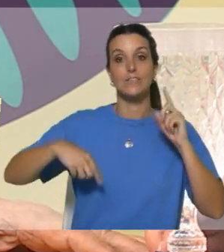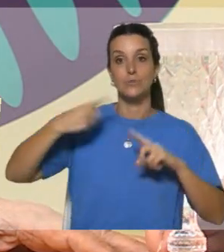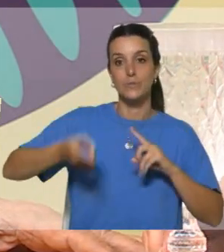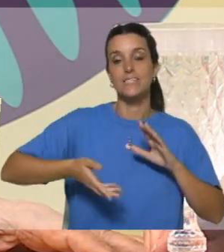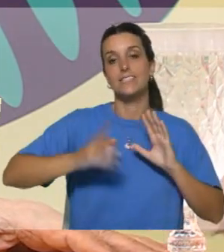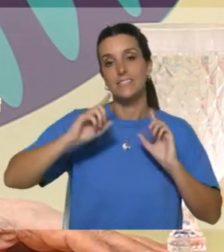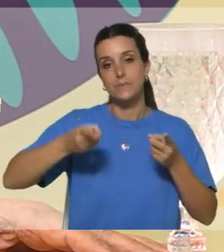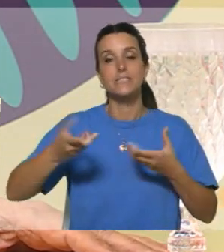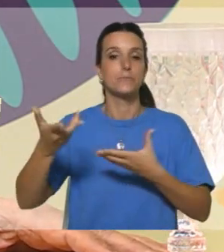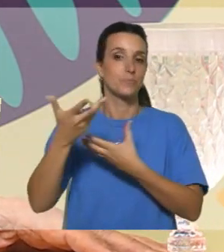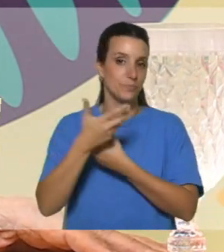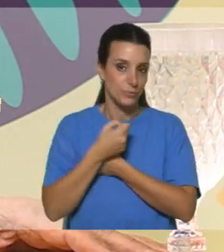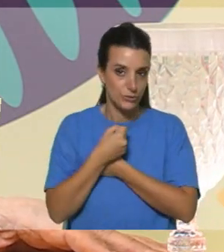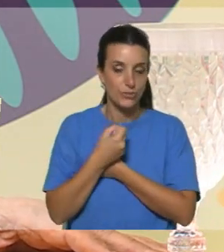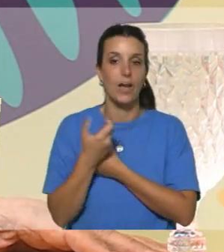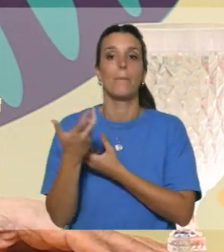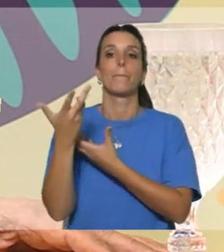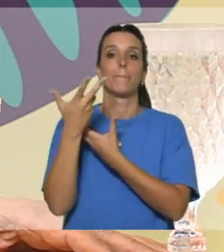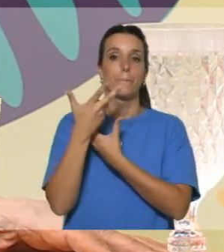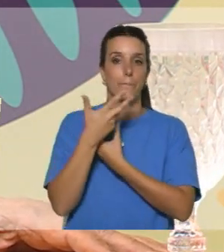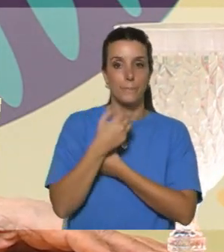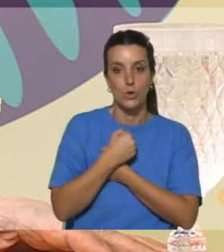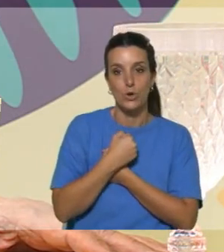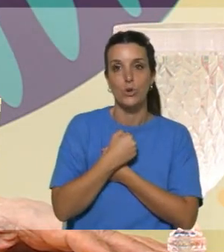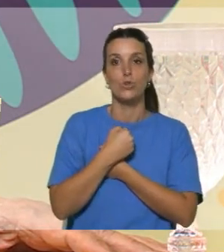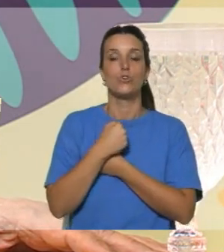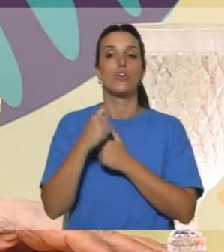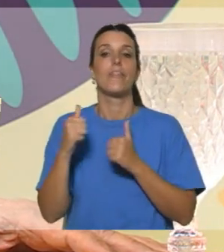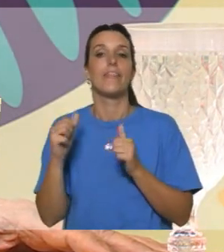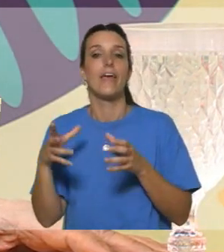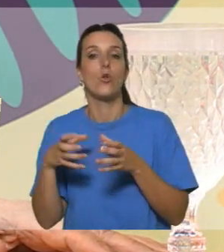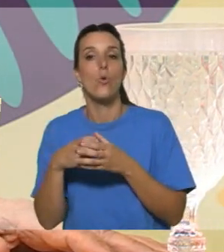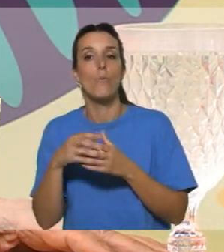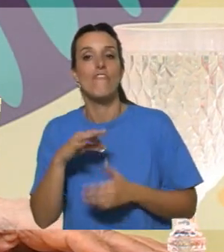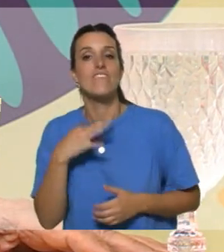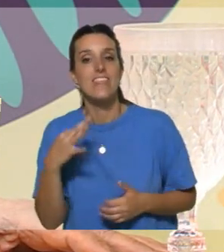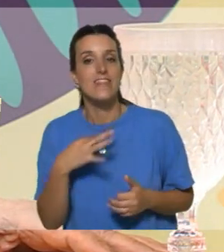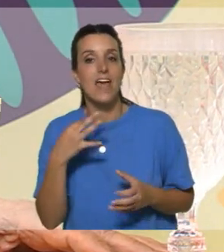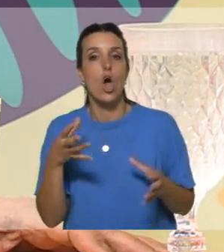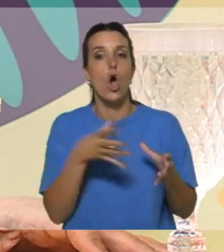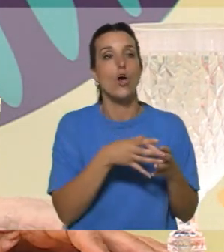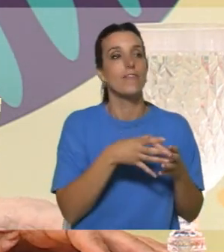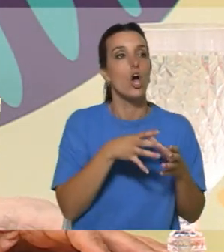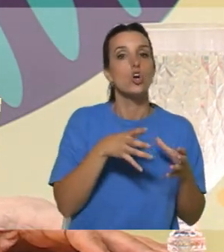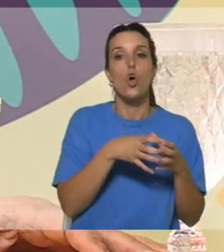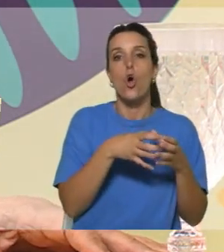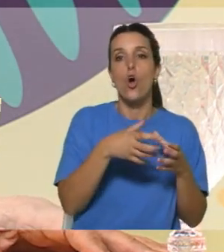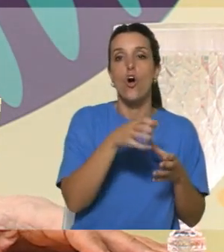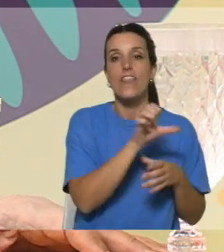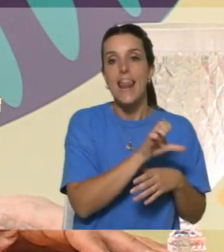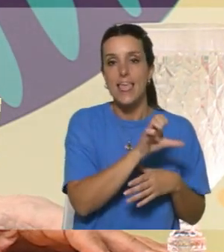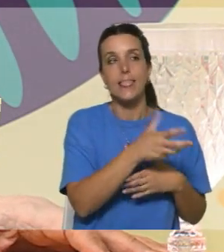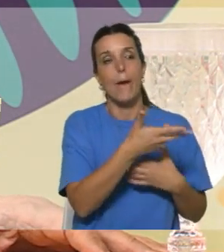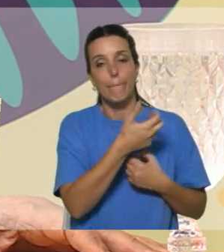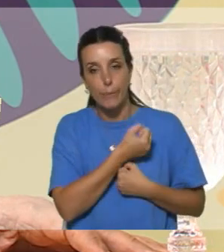tenido mucho apoyo. Hemos tenido apoyo de Acompañantes de Vida, de Compañía del Este. Bueno, por supuesto que